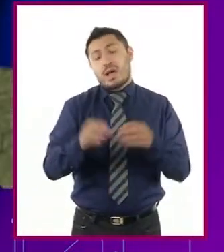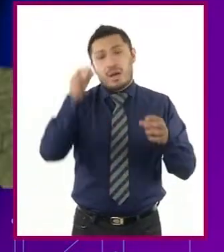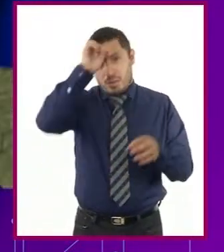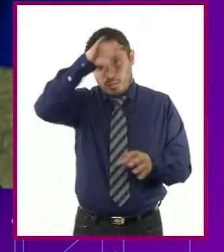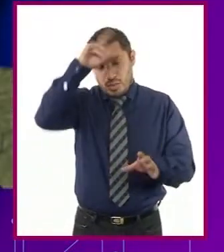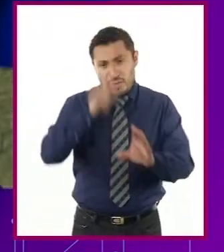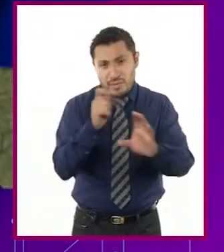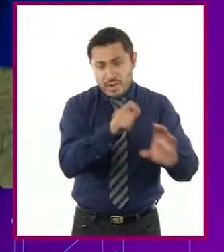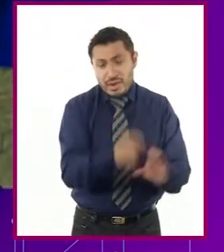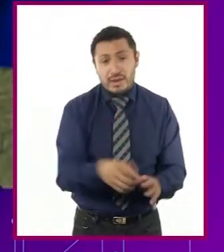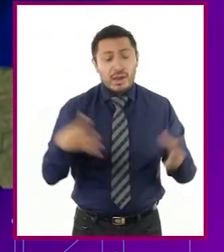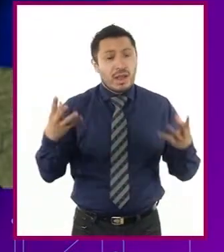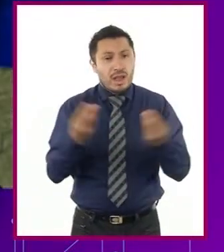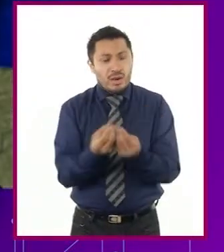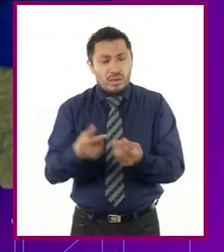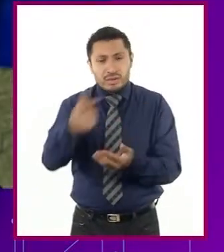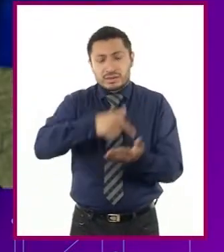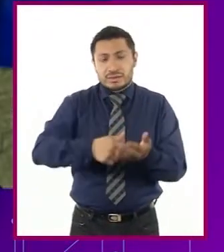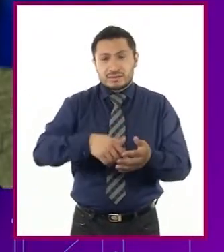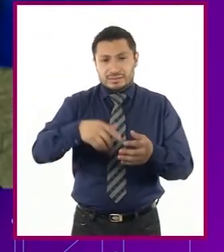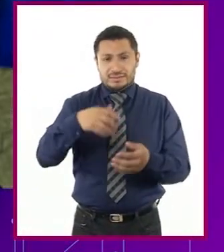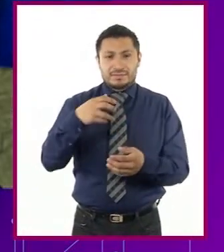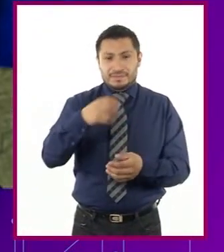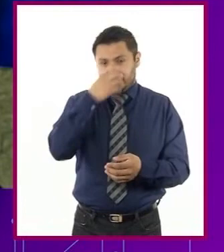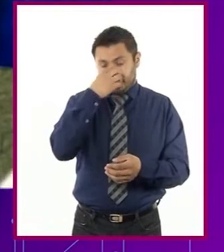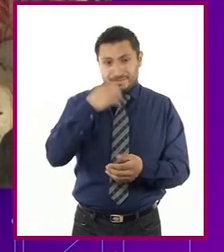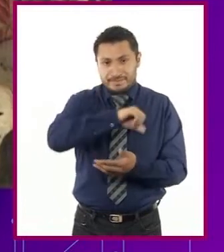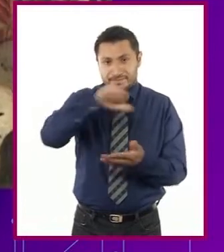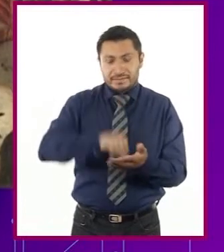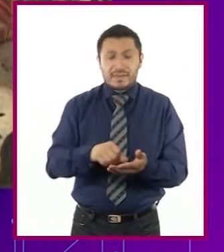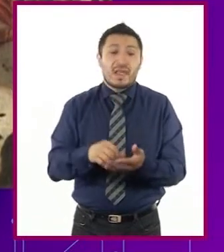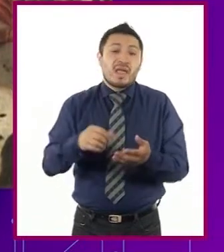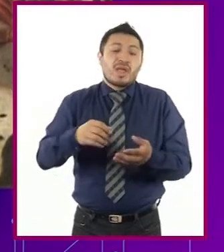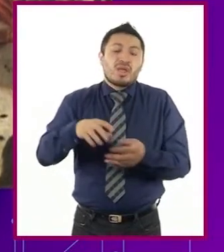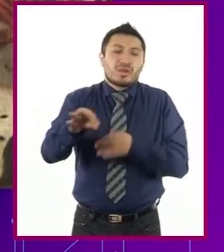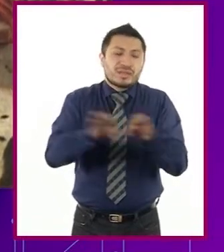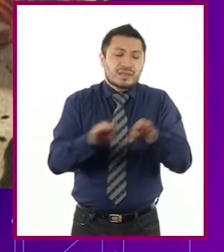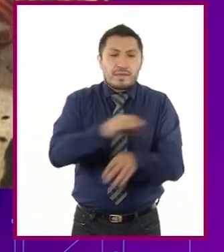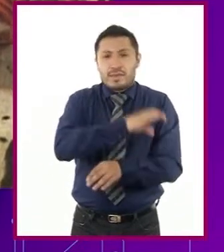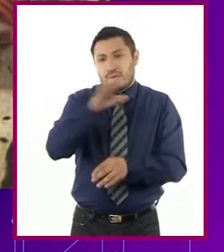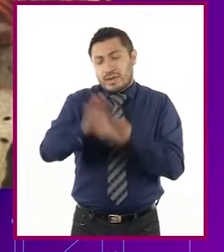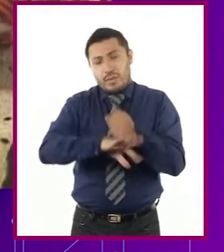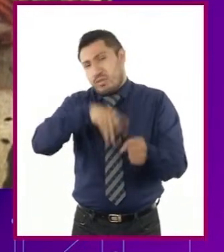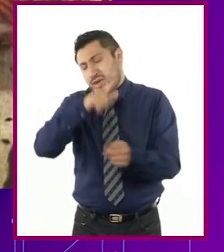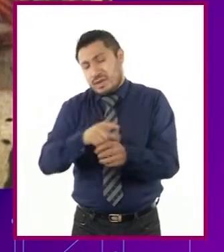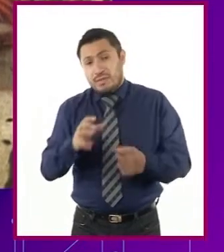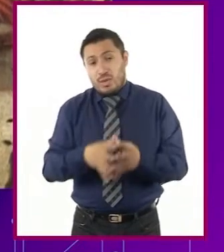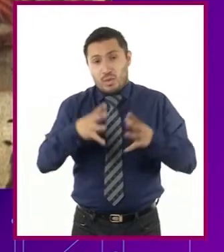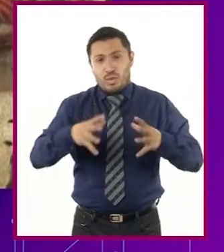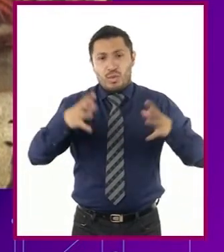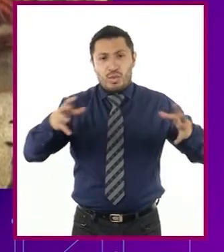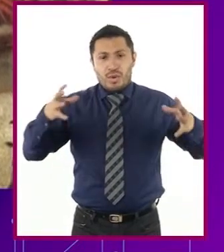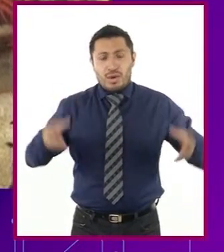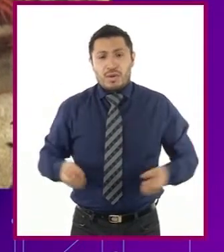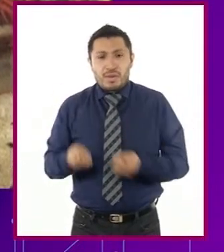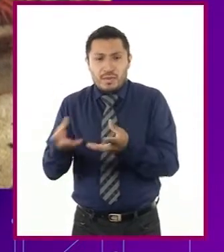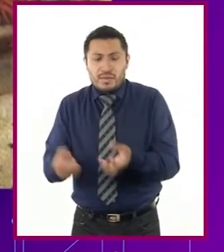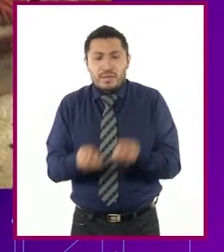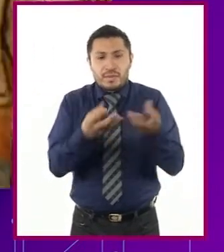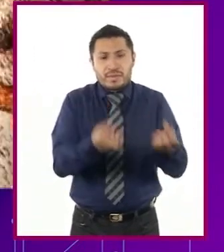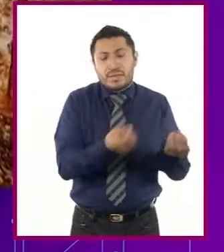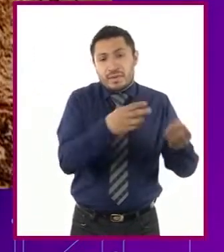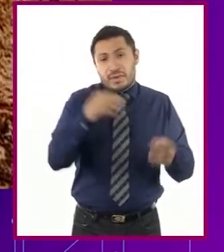con las estancias ganaderas, crecieron los centros agrícolas que abastecían diversos productos a los reales de